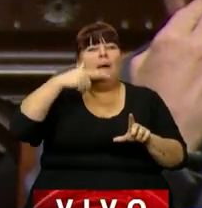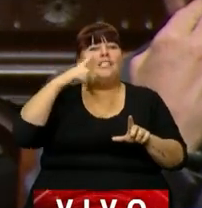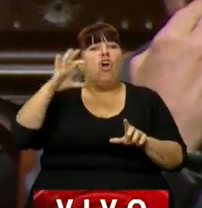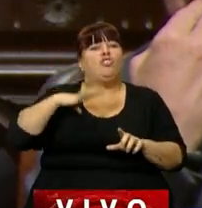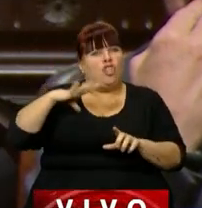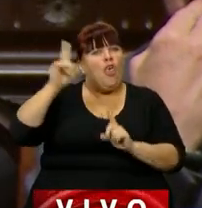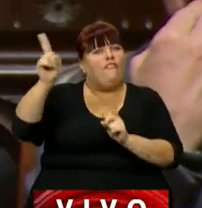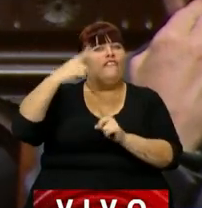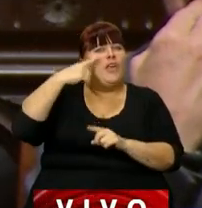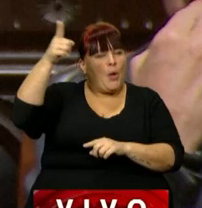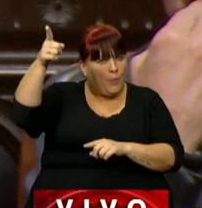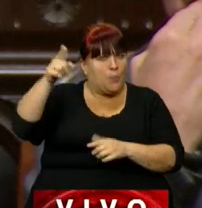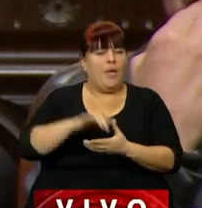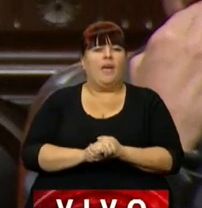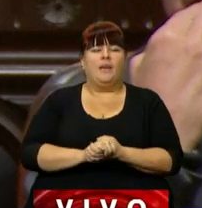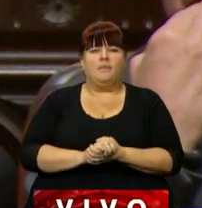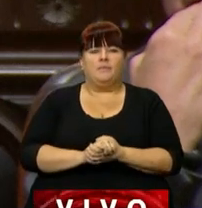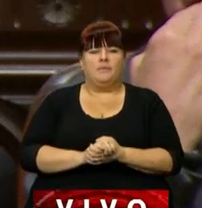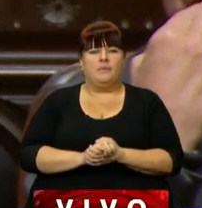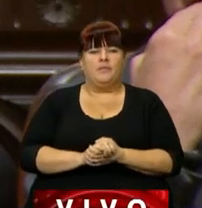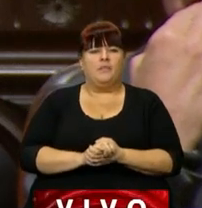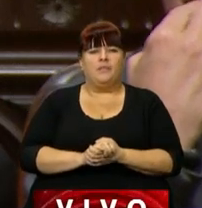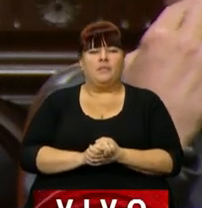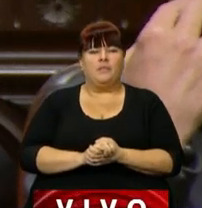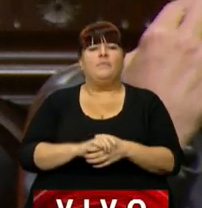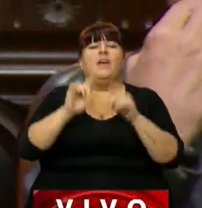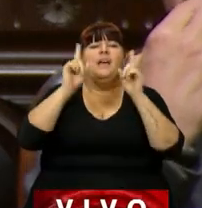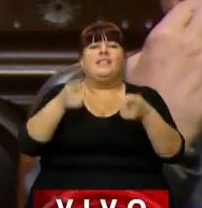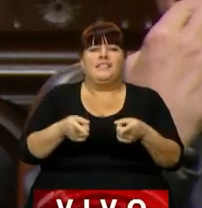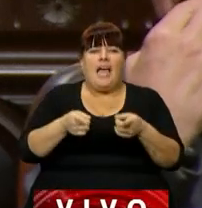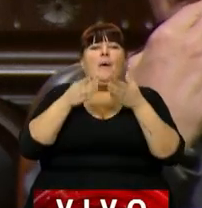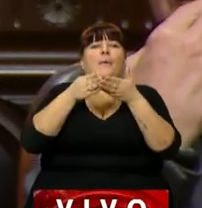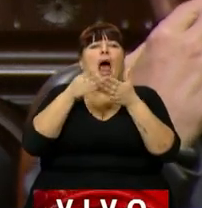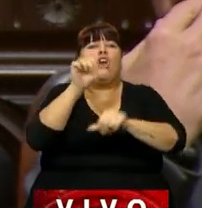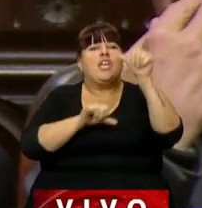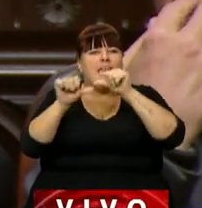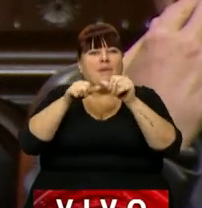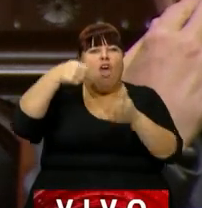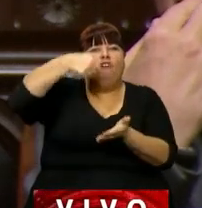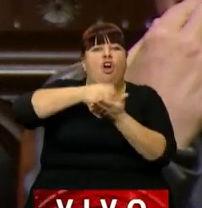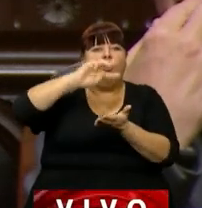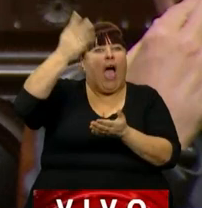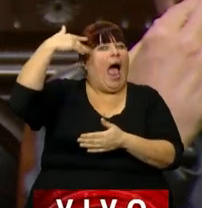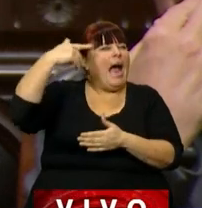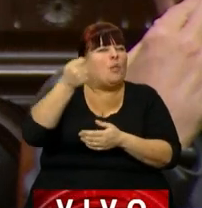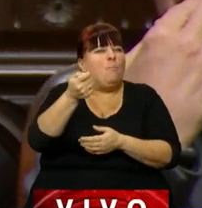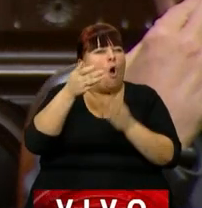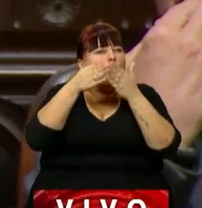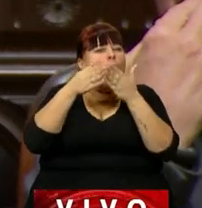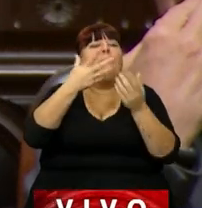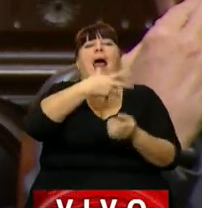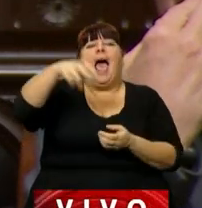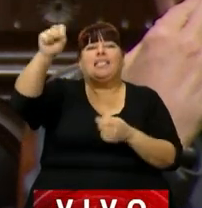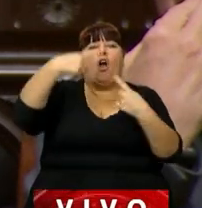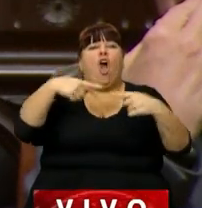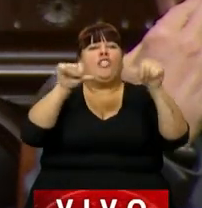en el Golfo Pérsico, hechas en astillero de Corrientes. Y también hacíamos buques químicos de doble fondo en la época que no habían muchos buques para transporte